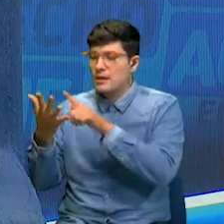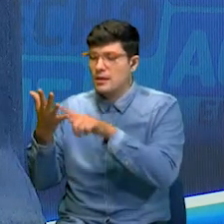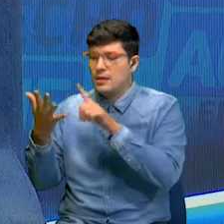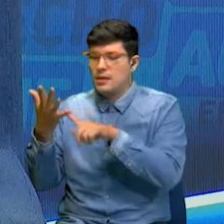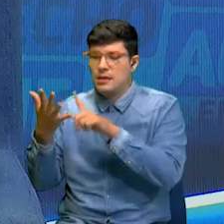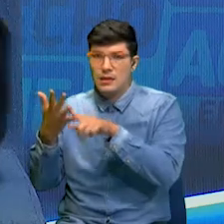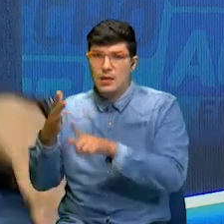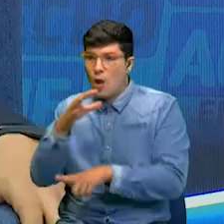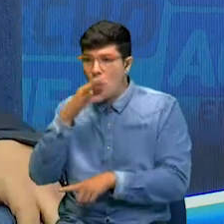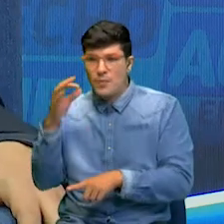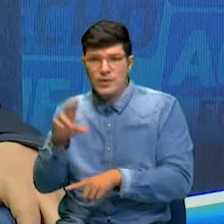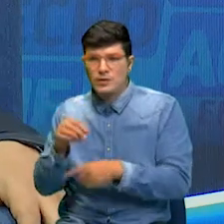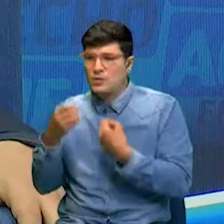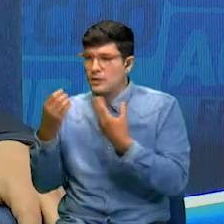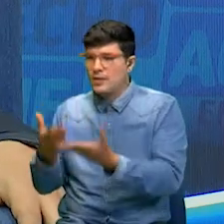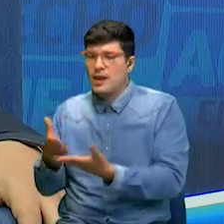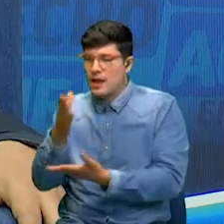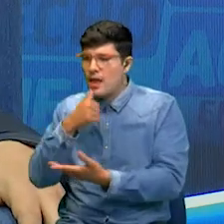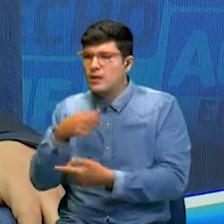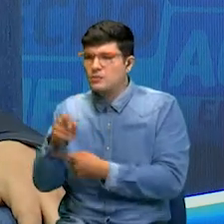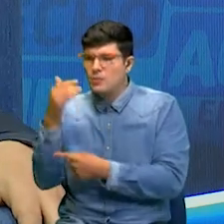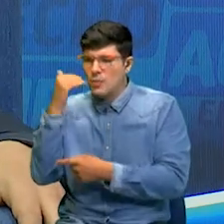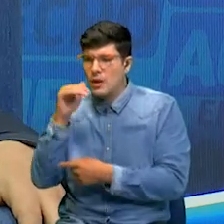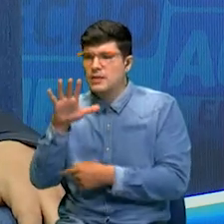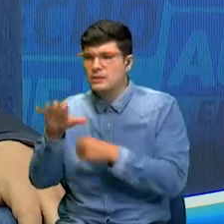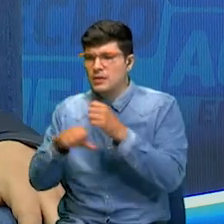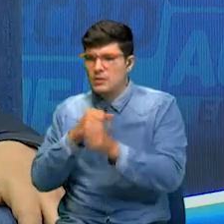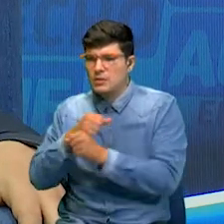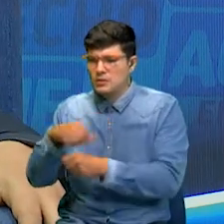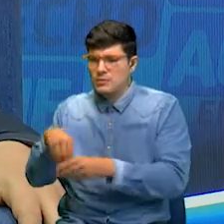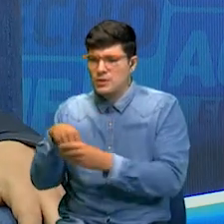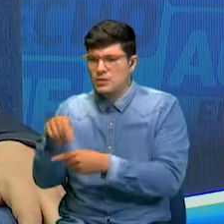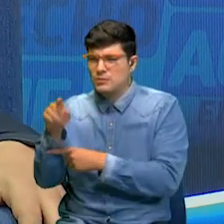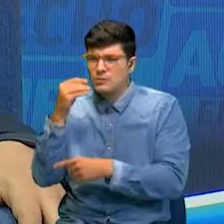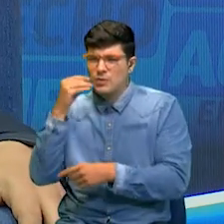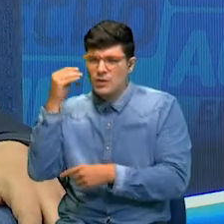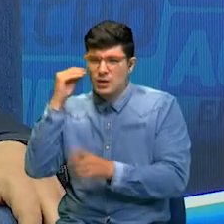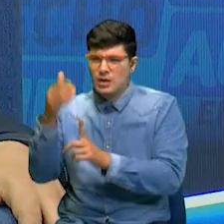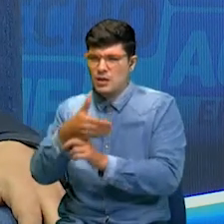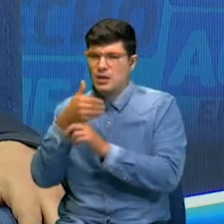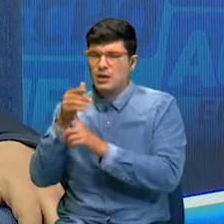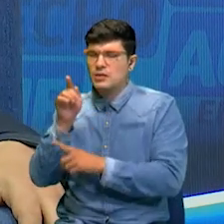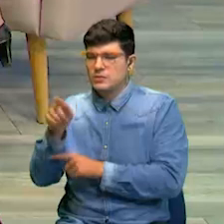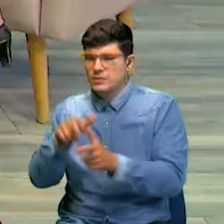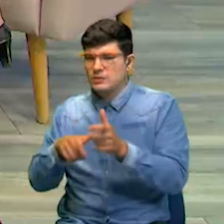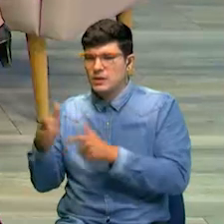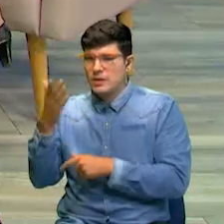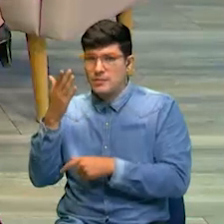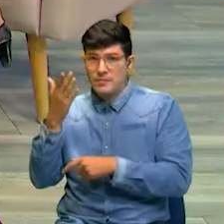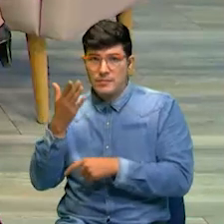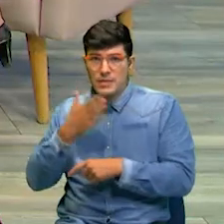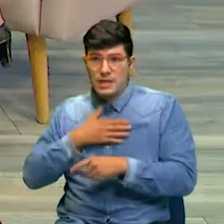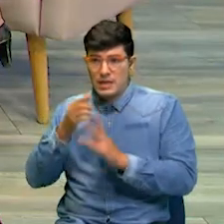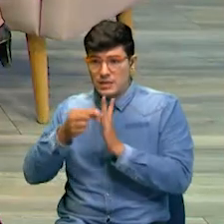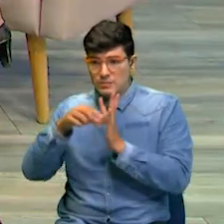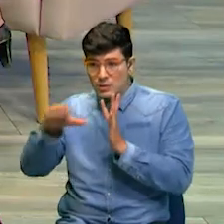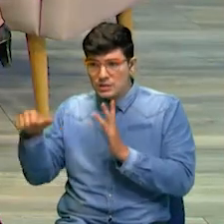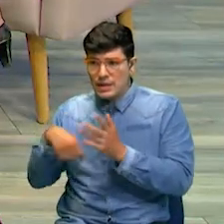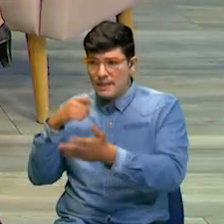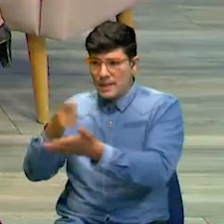no quieren dar ni cinco y esos días la señora tiene como 5 años, están en un hogar geriátrico y ellas son las que pagan esa